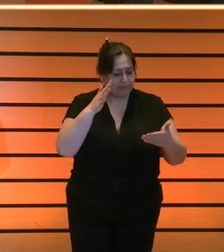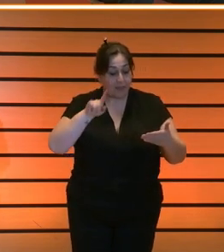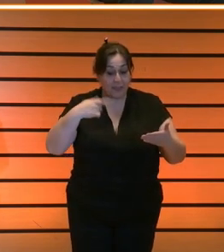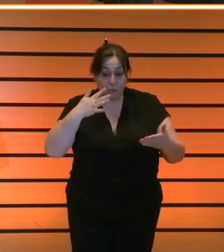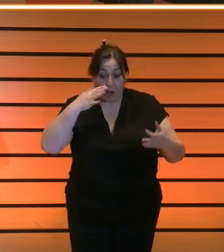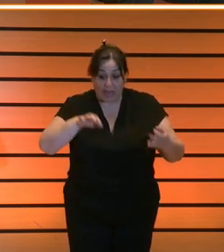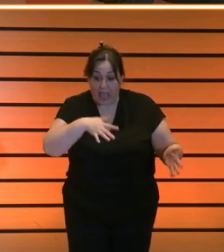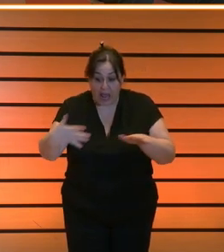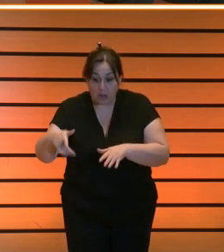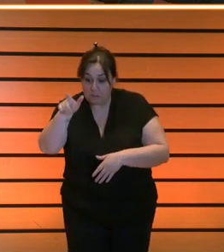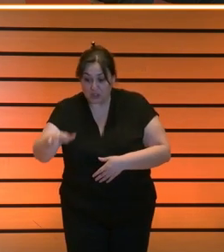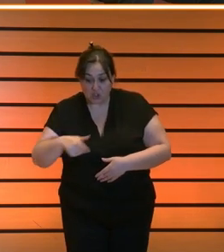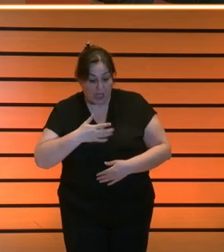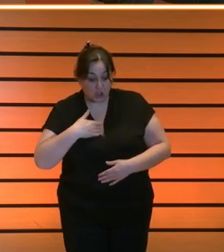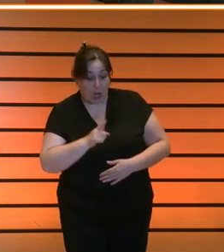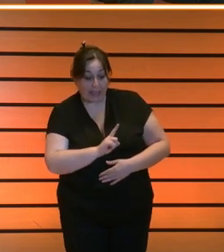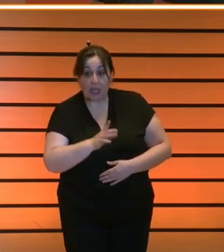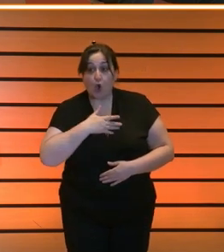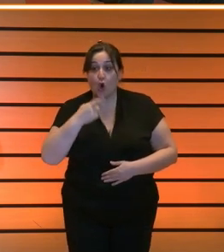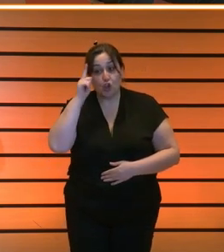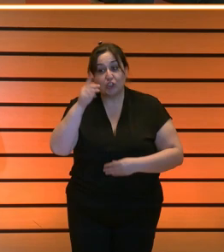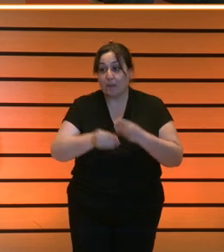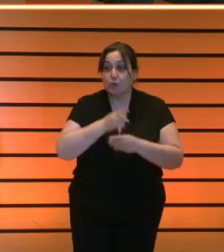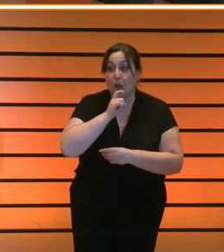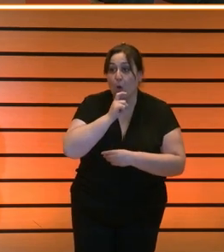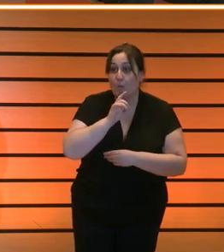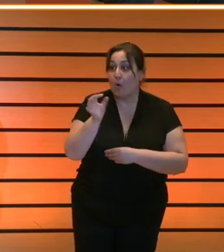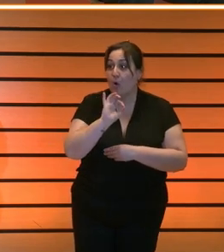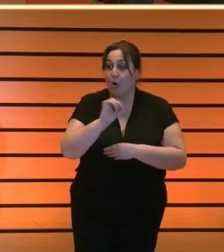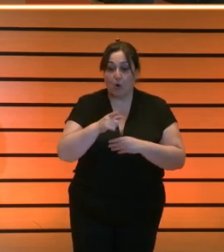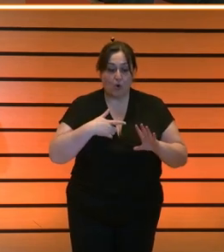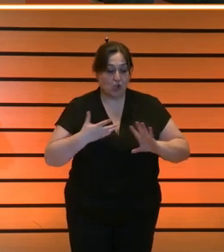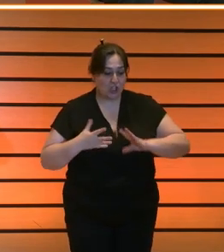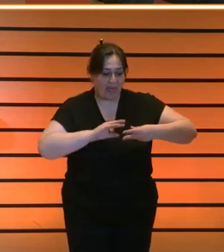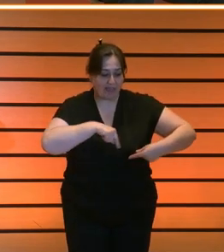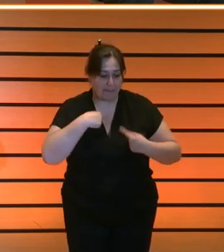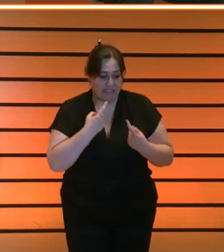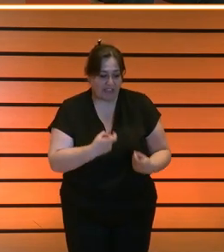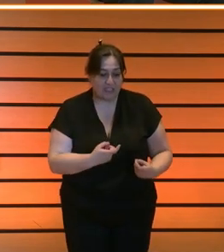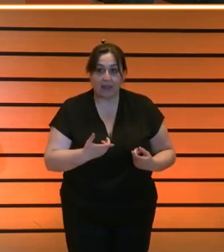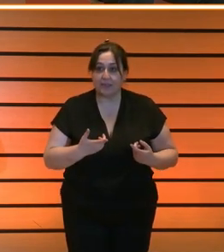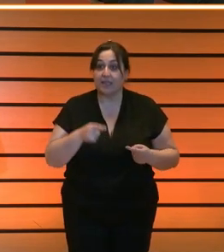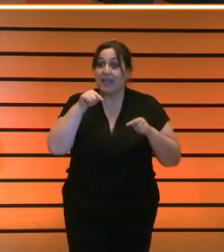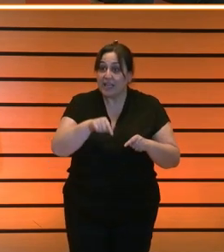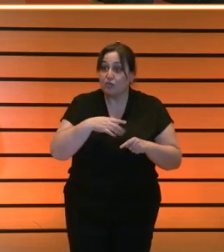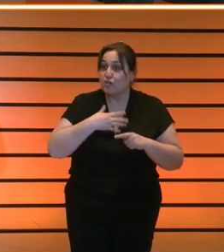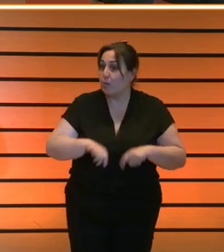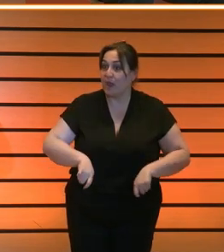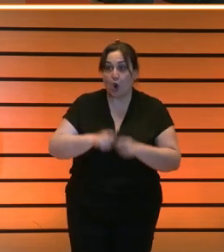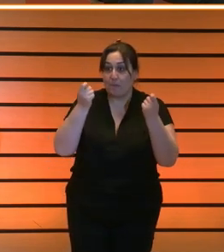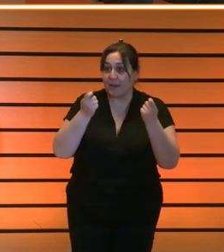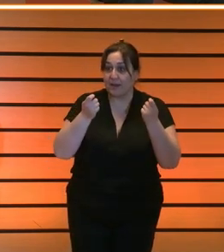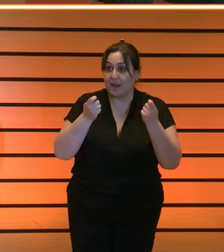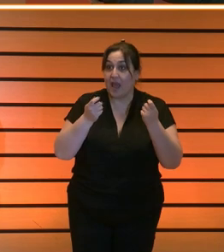las quieren o no las saben usar o no se acomodan a sus necesidades eso se puede romper